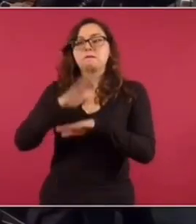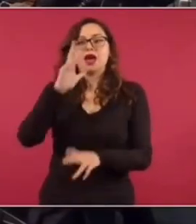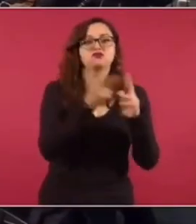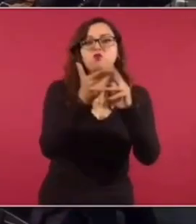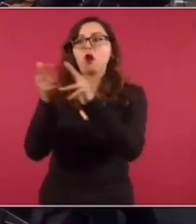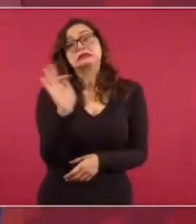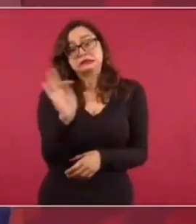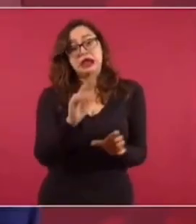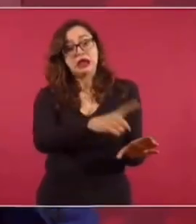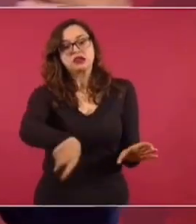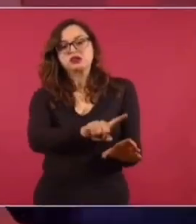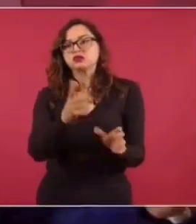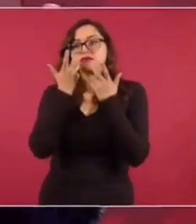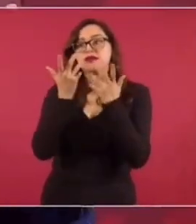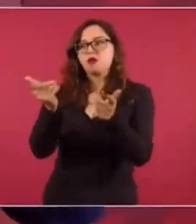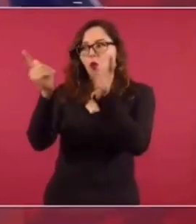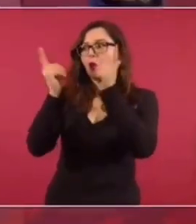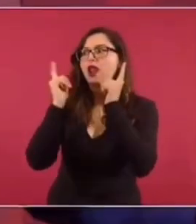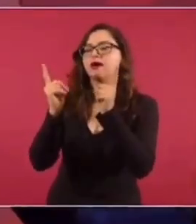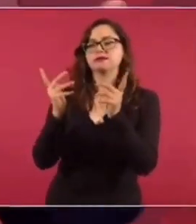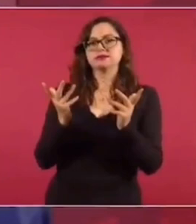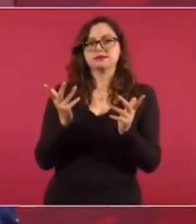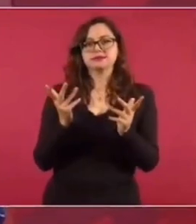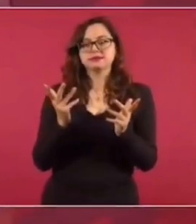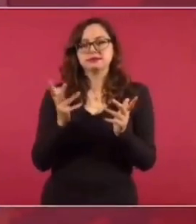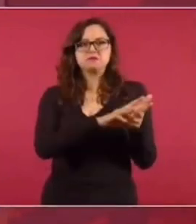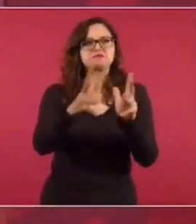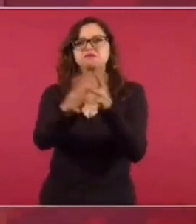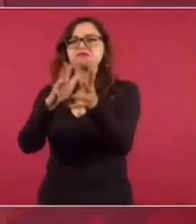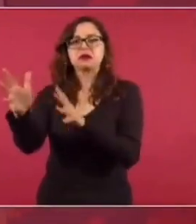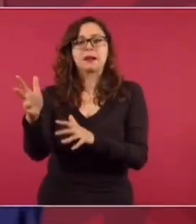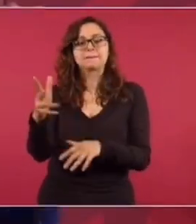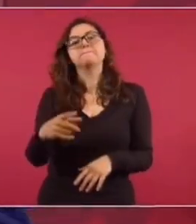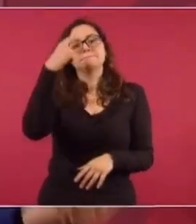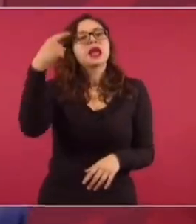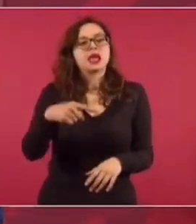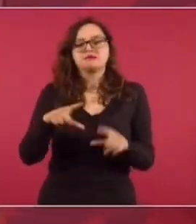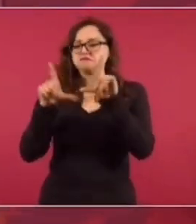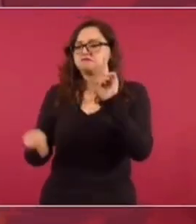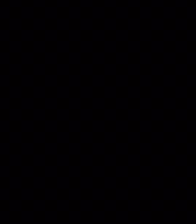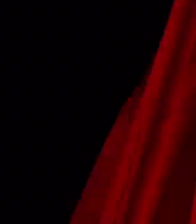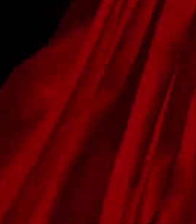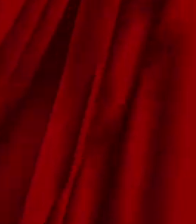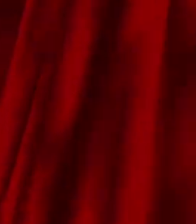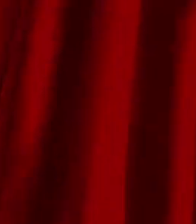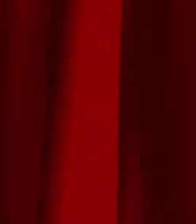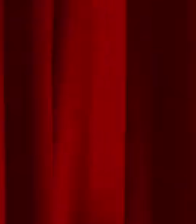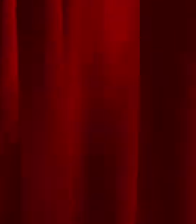y aumente la violencia para quedar mal, ¿no? Para que el gobierno quede mal, para que nos vaya mal.